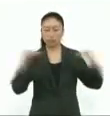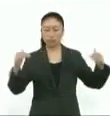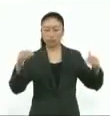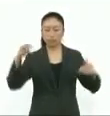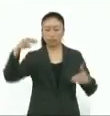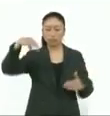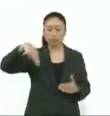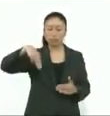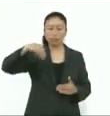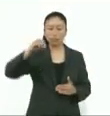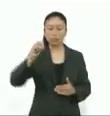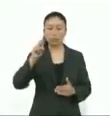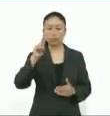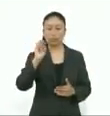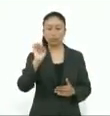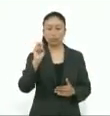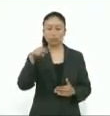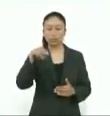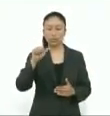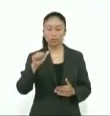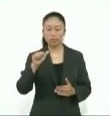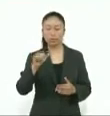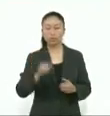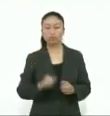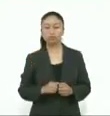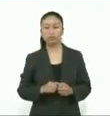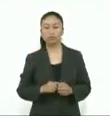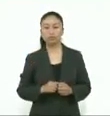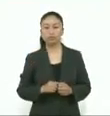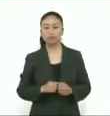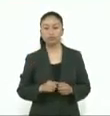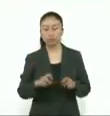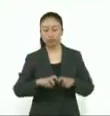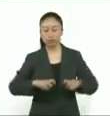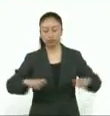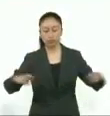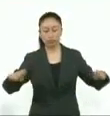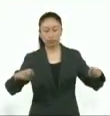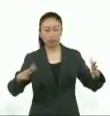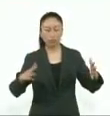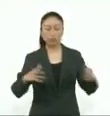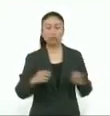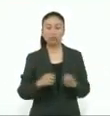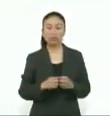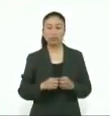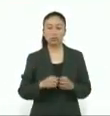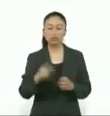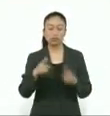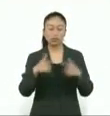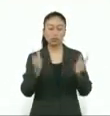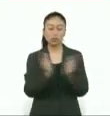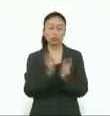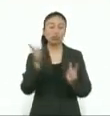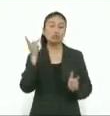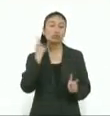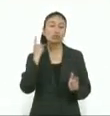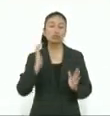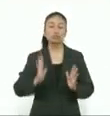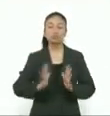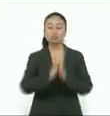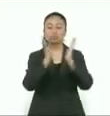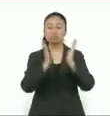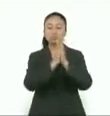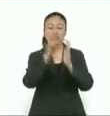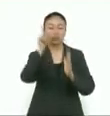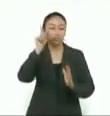¡Morena! ¿Cuál es el movimiento que desde su origen ha promovido y respetado la participación política de